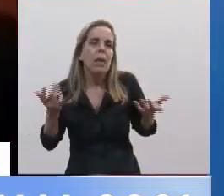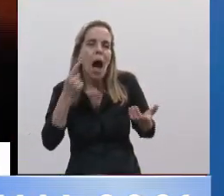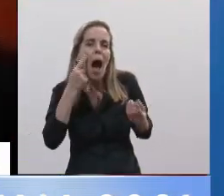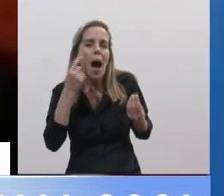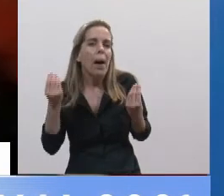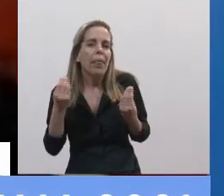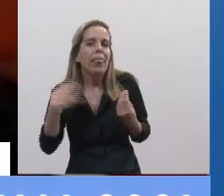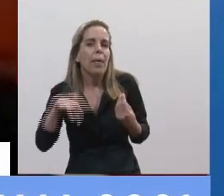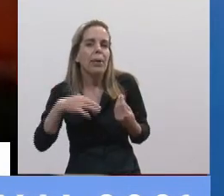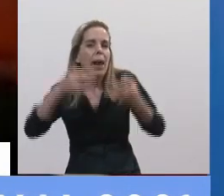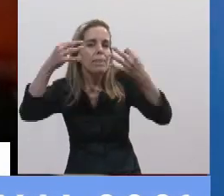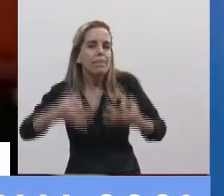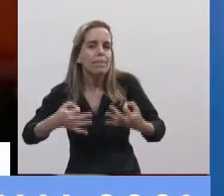medida,